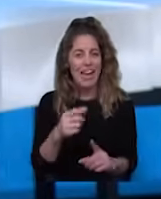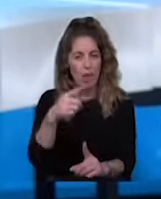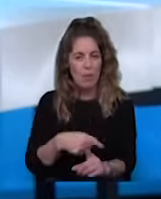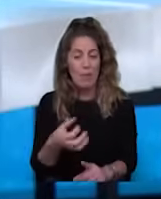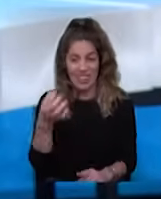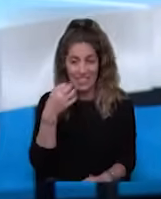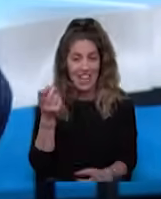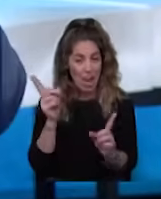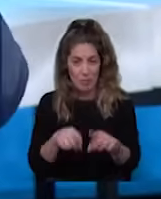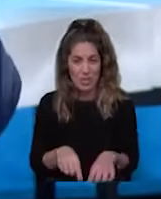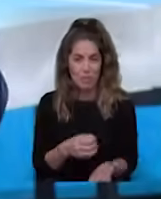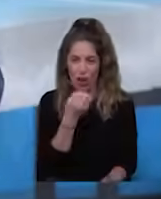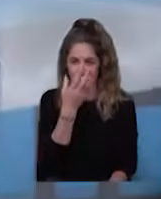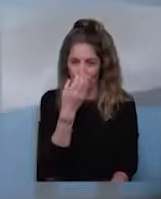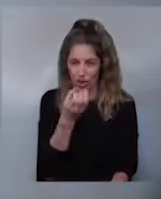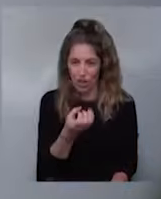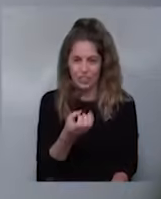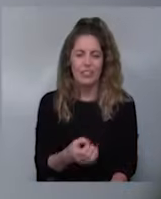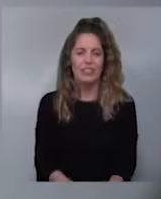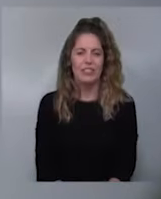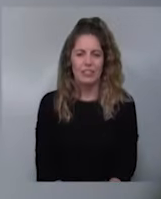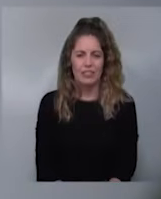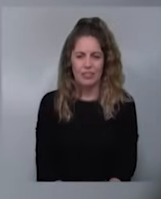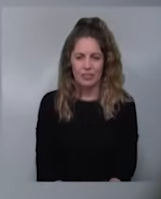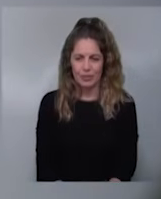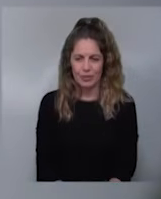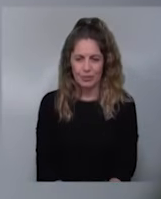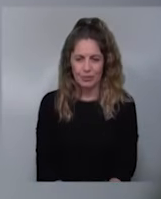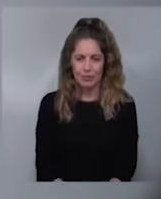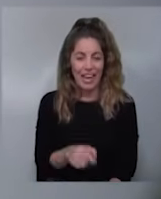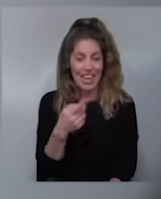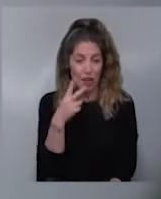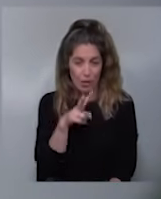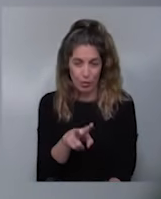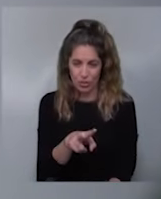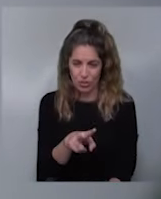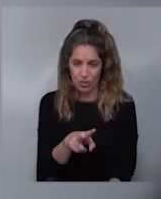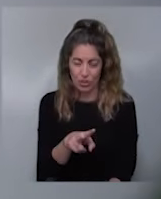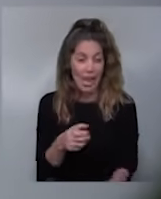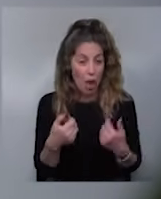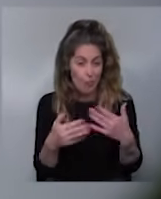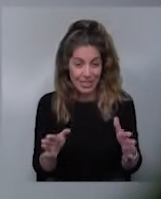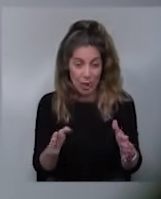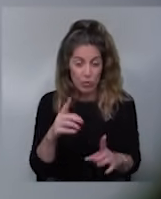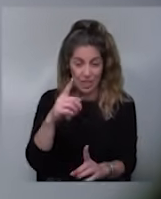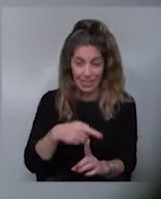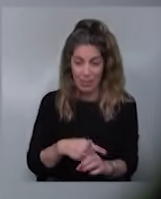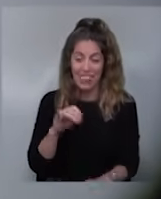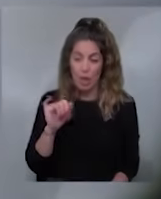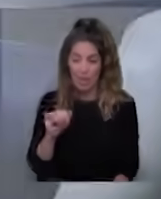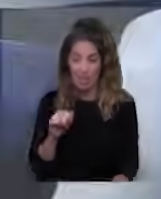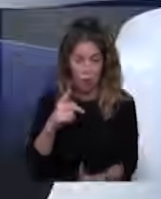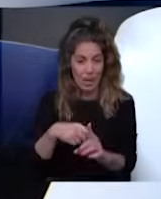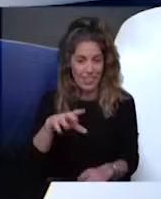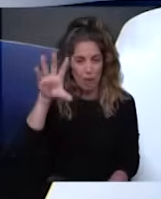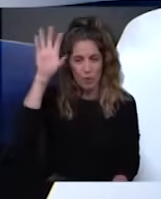dice Nico que recuperó Fer nuestra compañera este que ahí la estamos viendo que iniciamos en este mayo mes de la